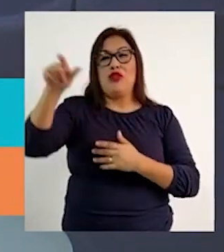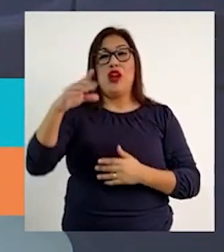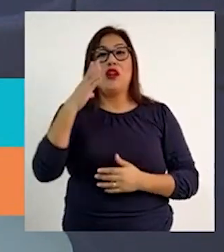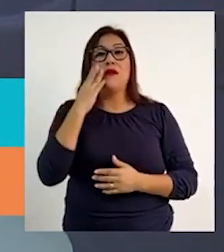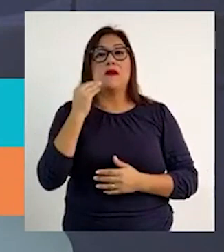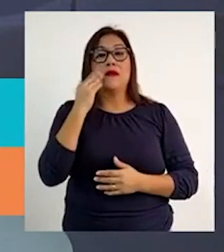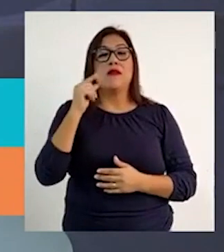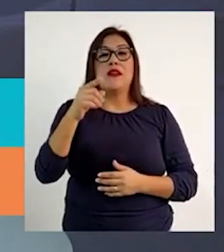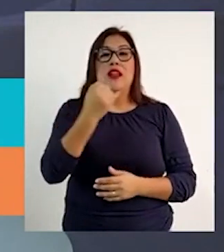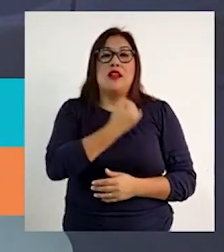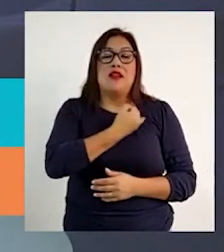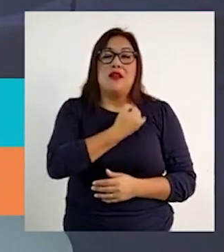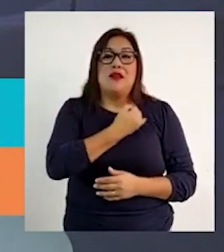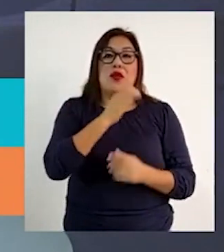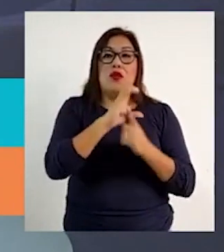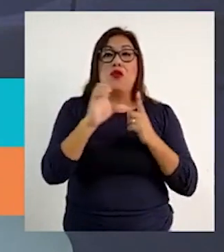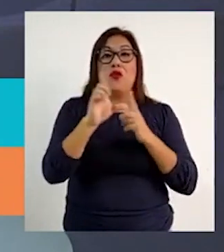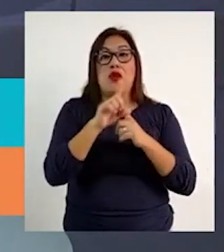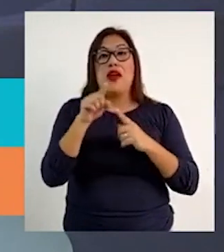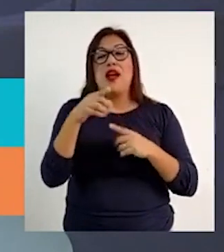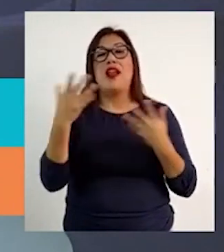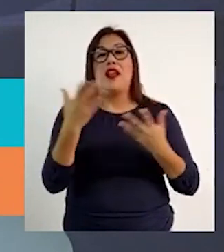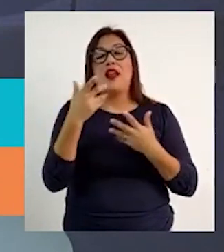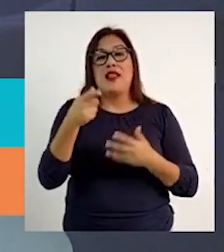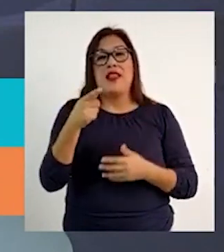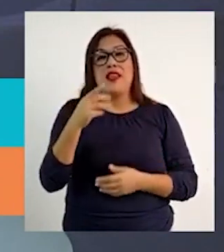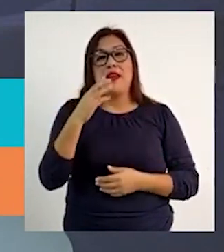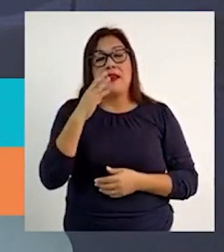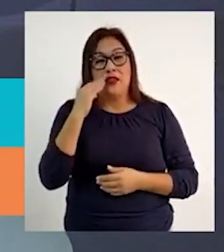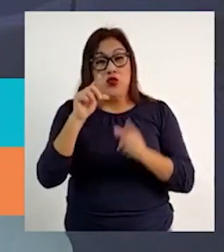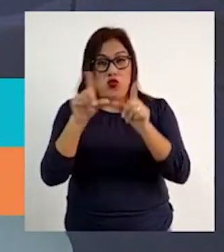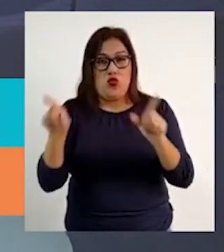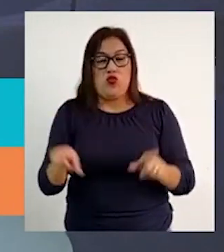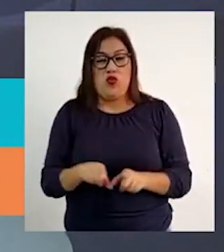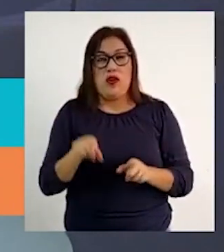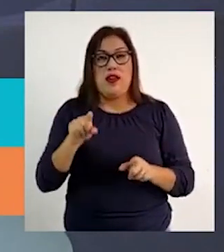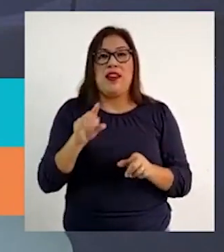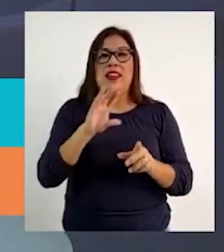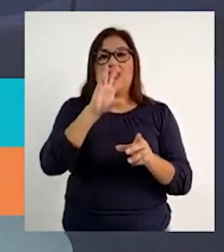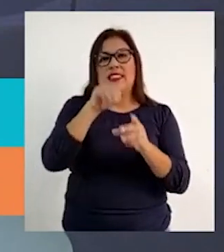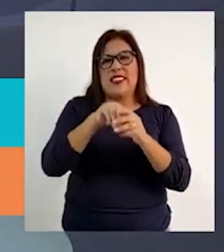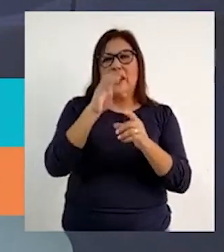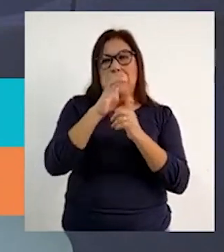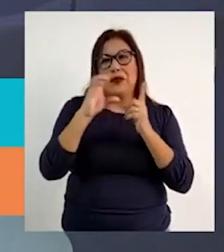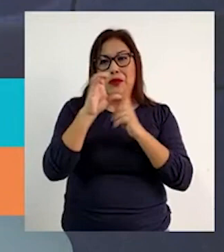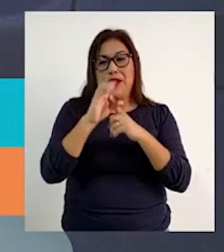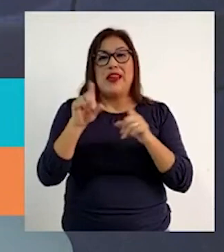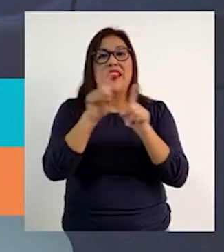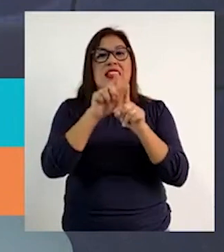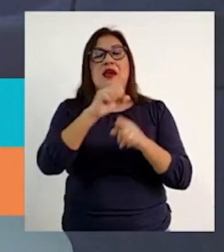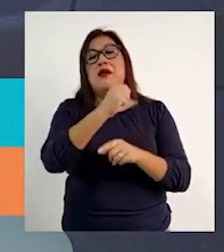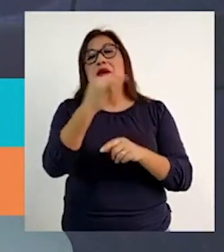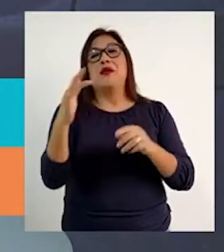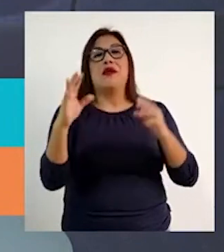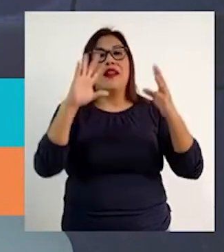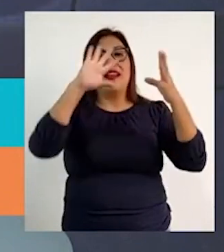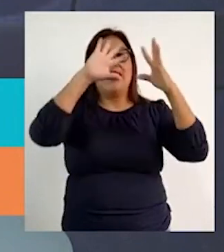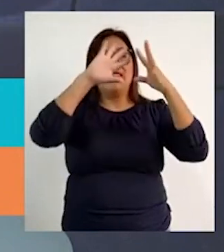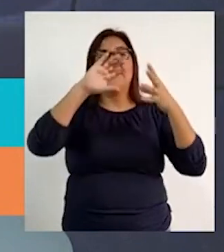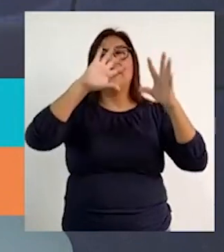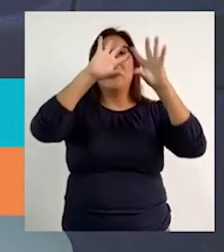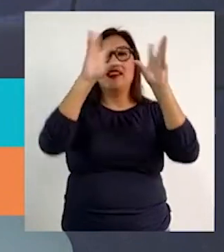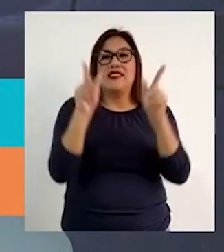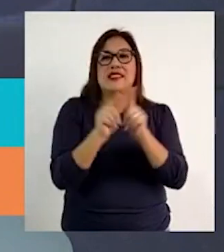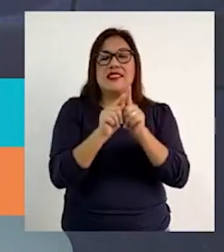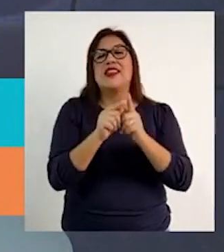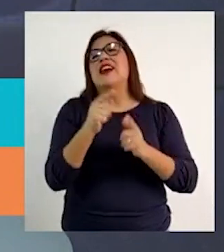Peruano Norteamericano de Chiclayo y también con las asociaciones de ciegos, de